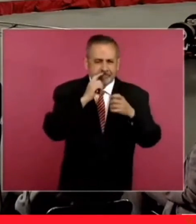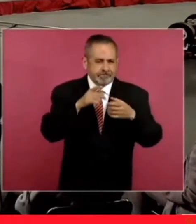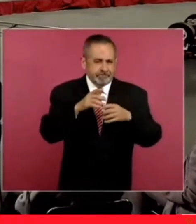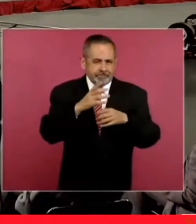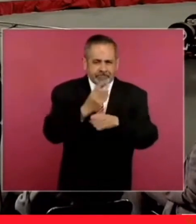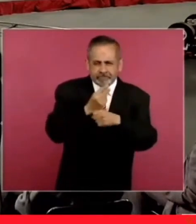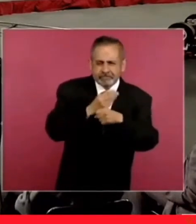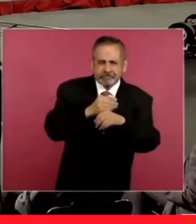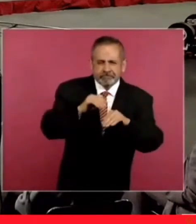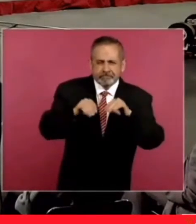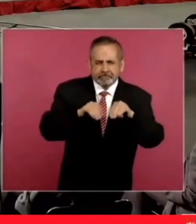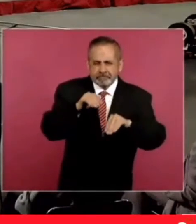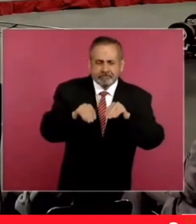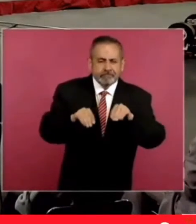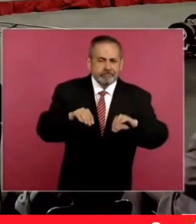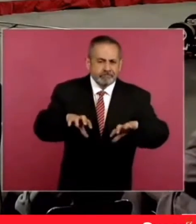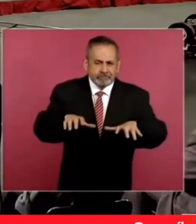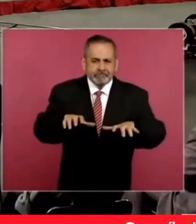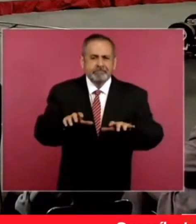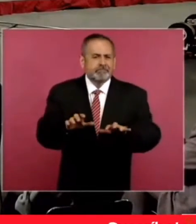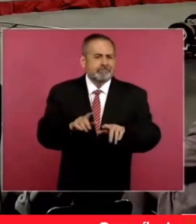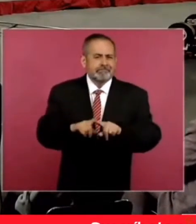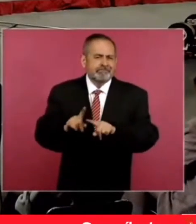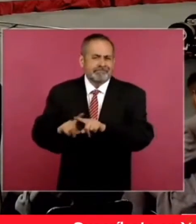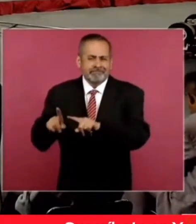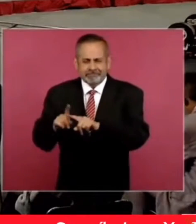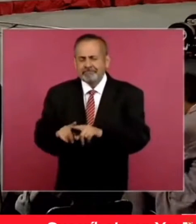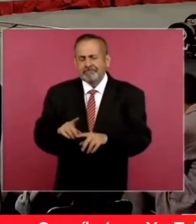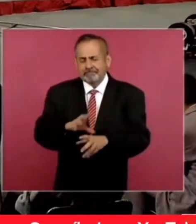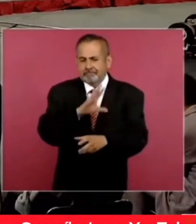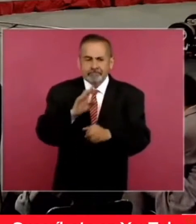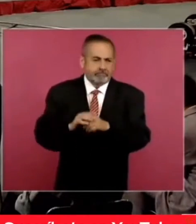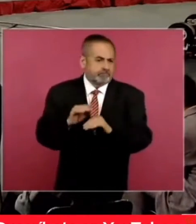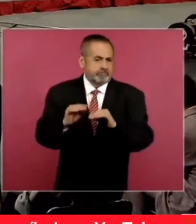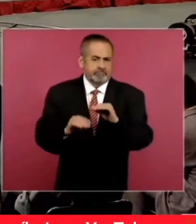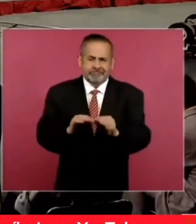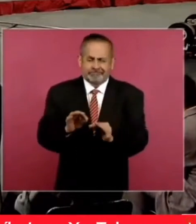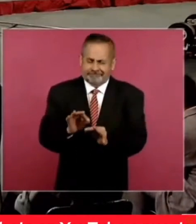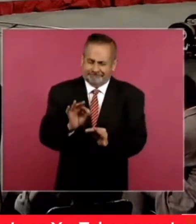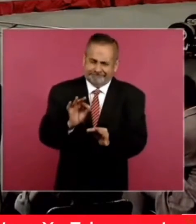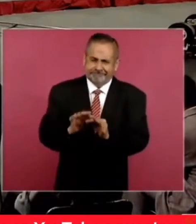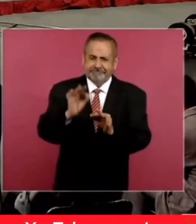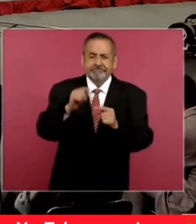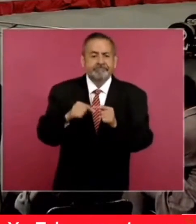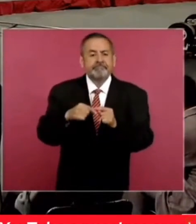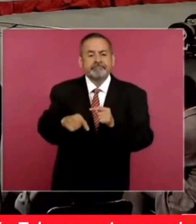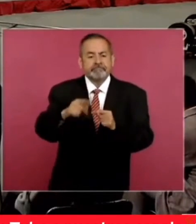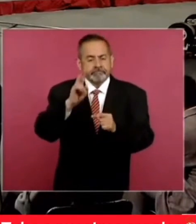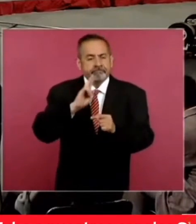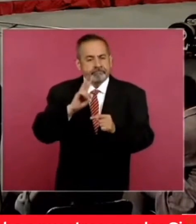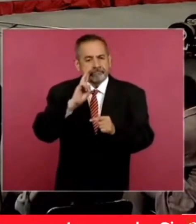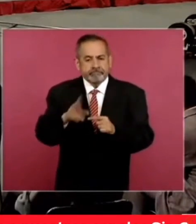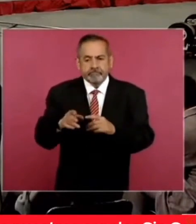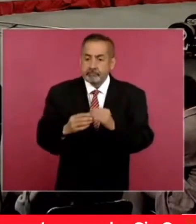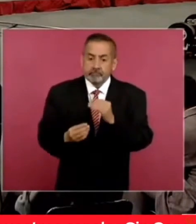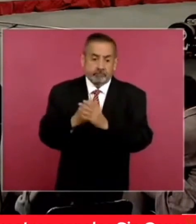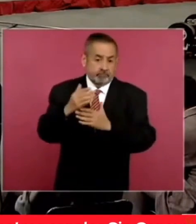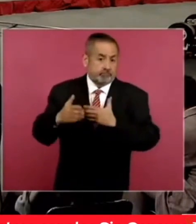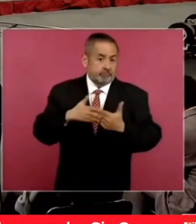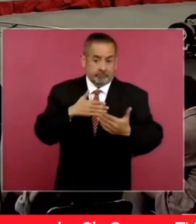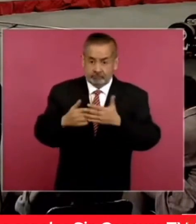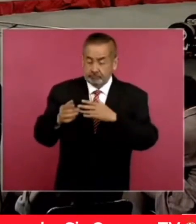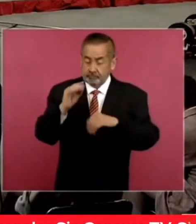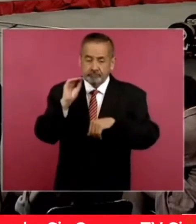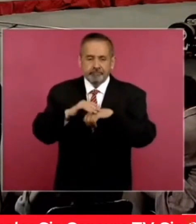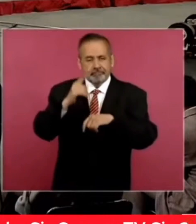ya la cabina de controladores en la parte superior, instalando todas las ayudas a la navegación de última generación que van en el campo